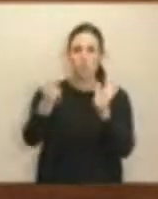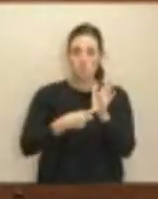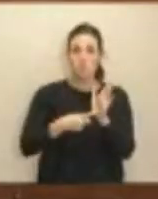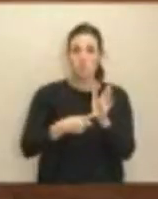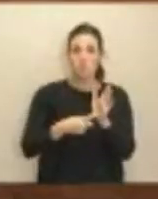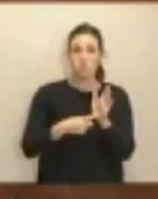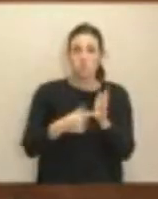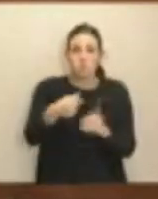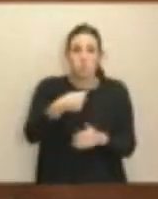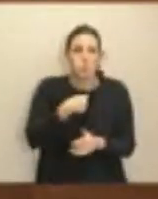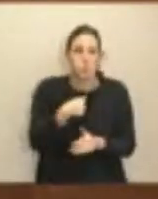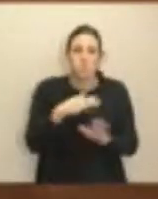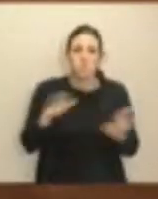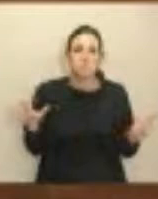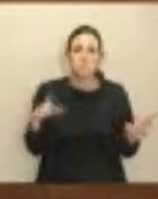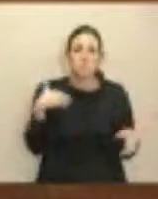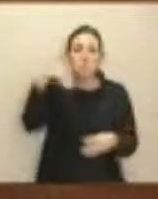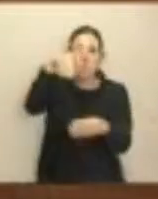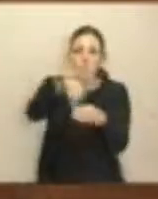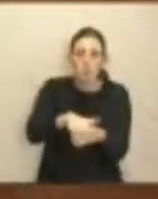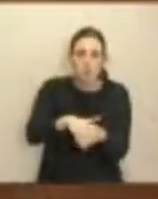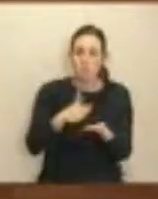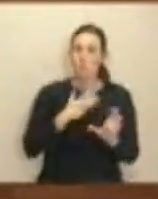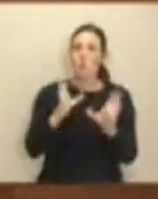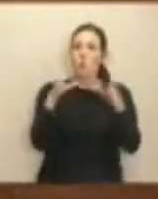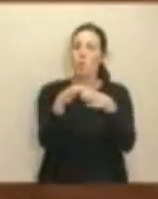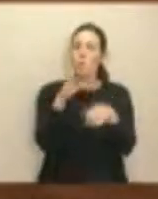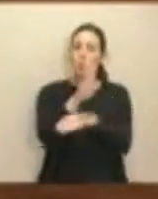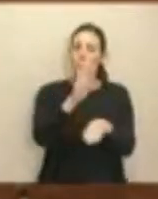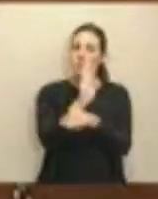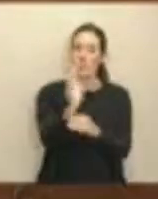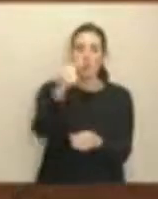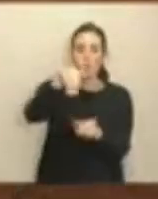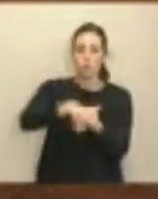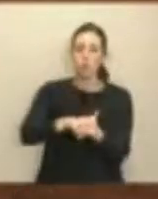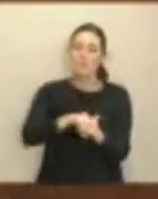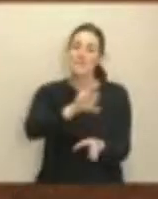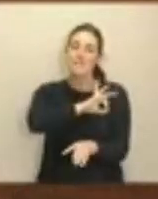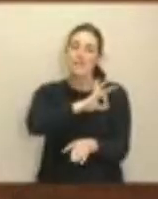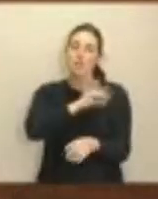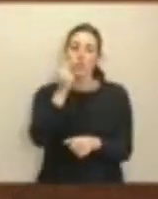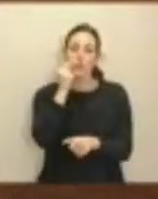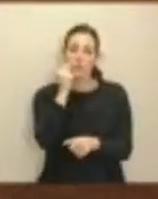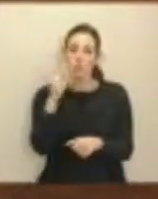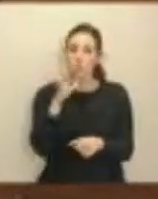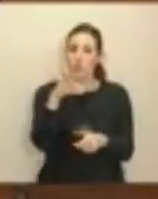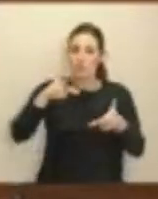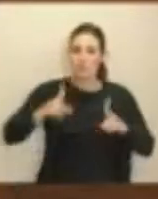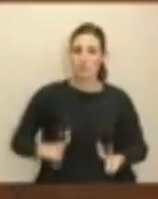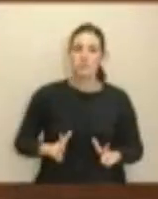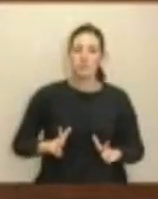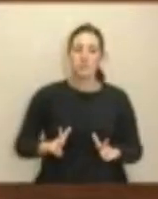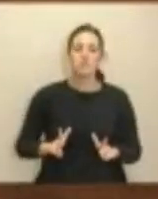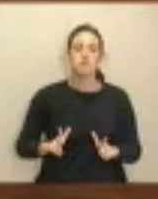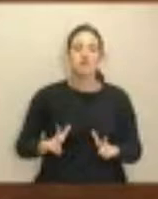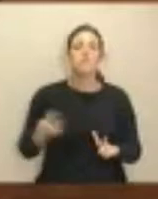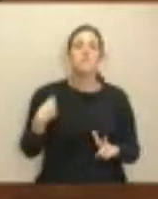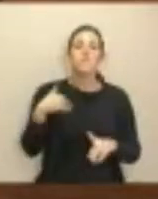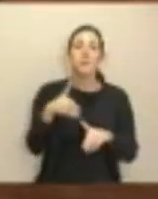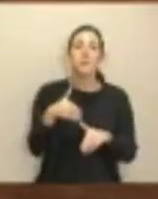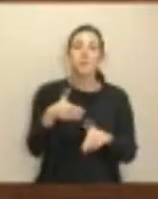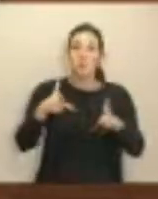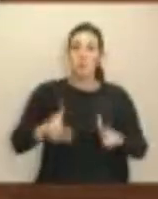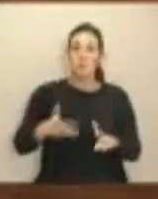yo no voté, ni mi grupo parlamentario votó al señor Fernández para que esté sentado en el escaño